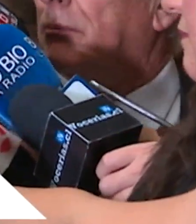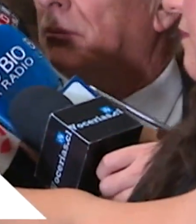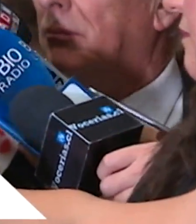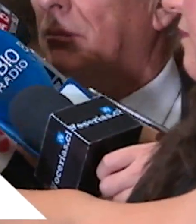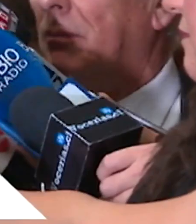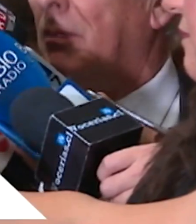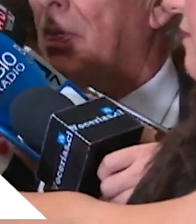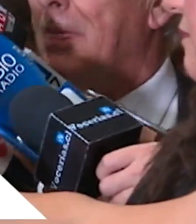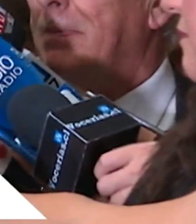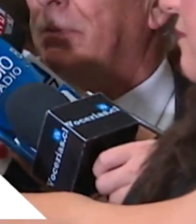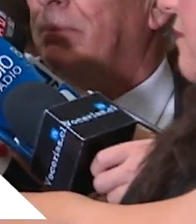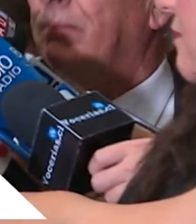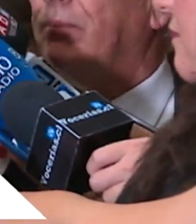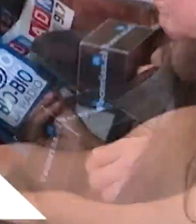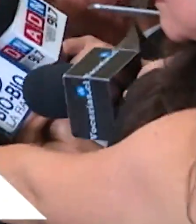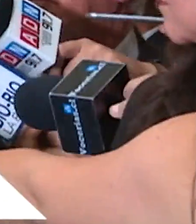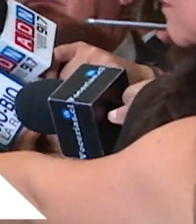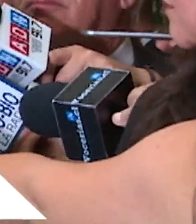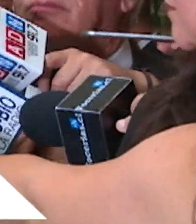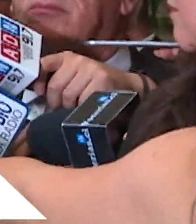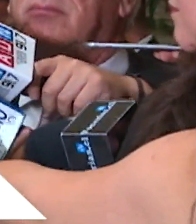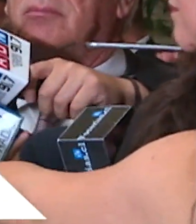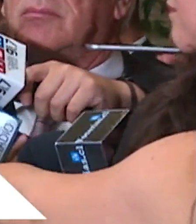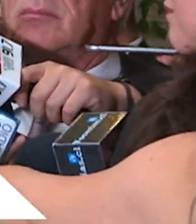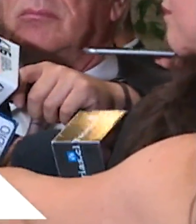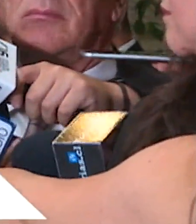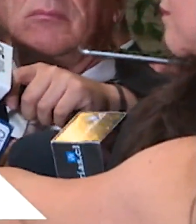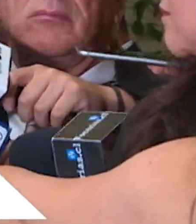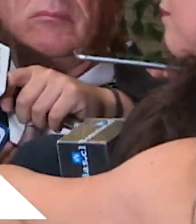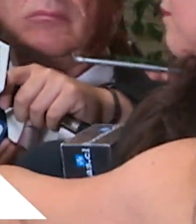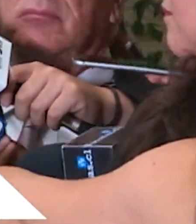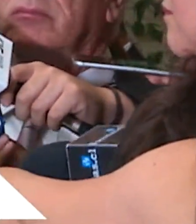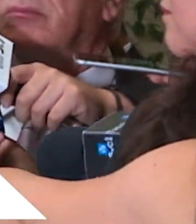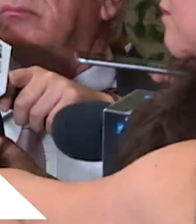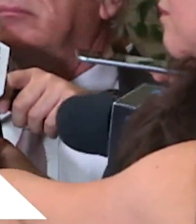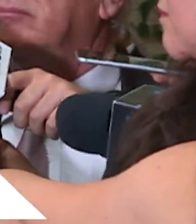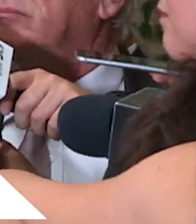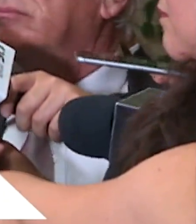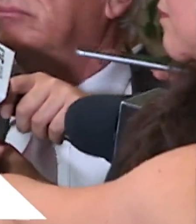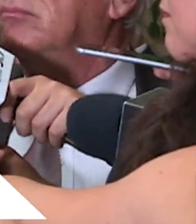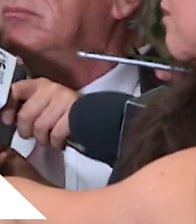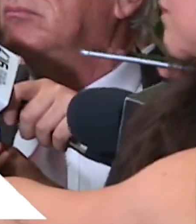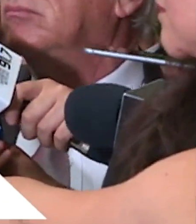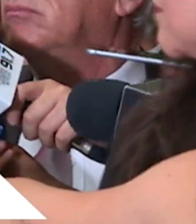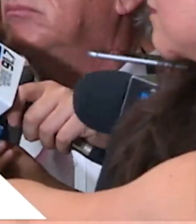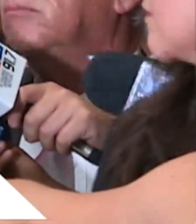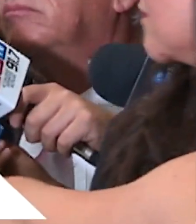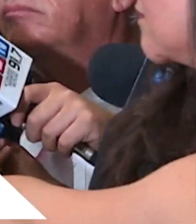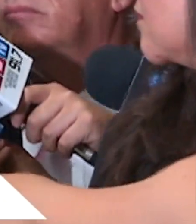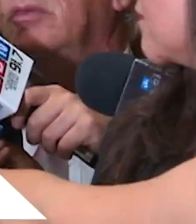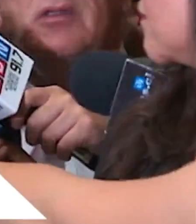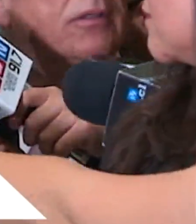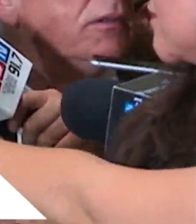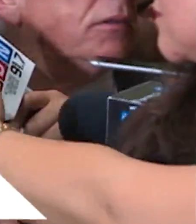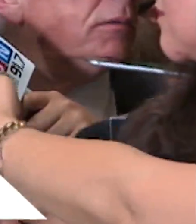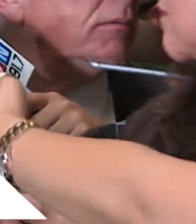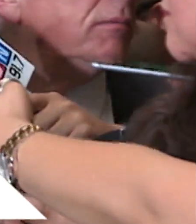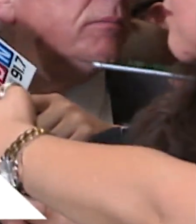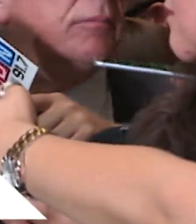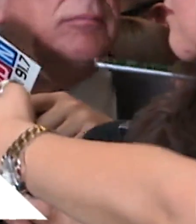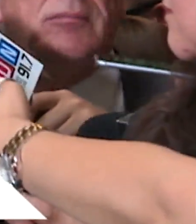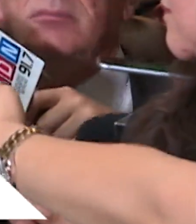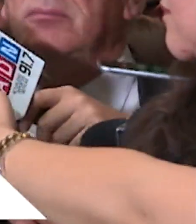puedan empaparse de lo que ocurre en la novena región agradecer que el que el ministro haya querido responder por el tema de los incendios creo que hay que